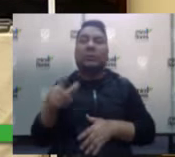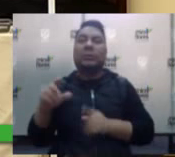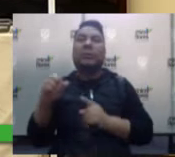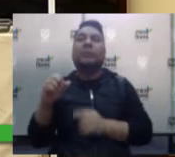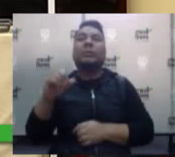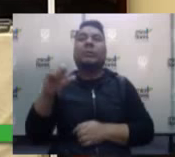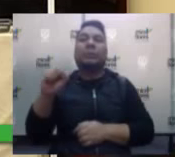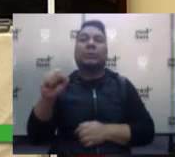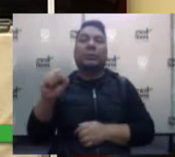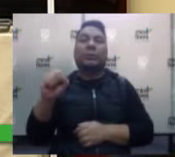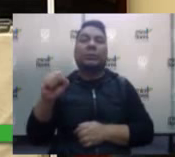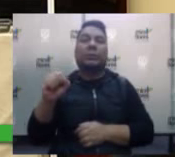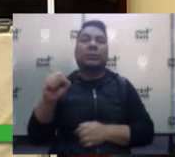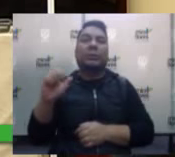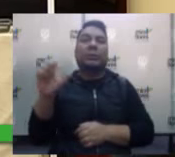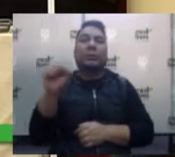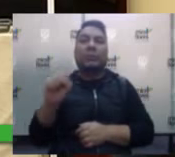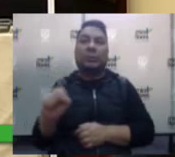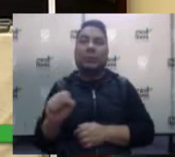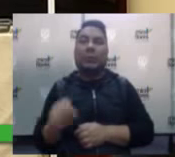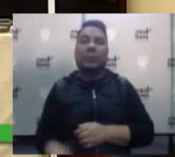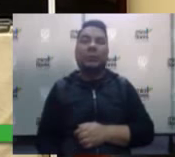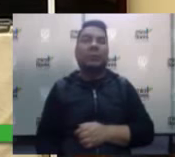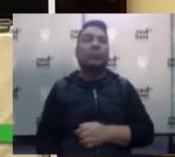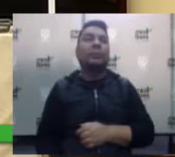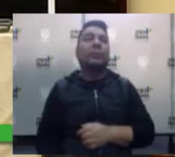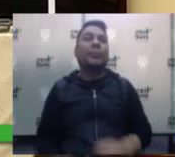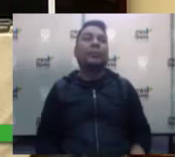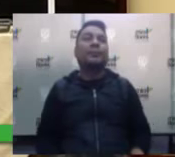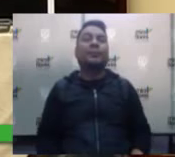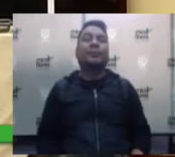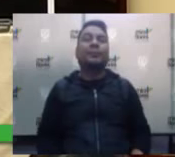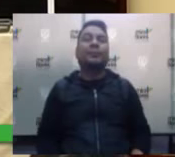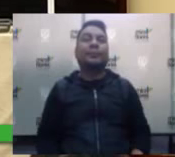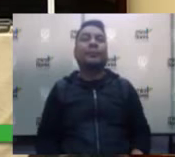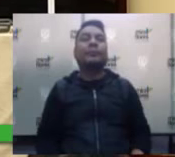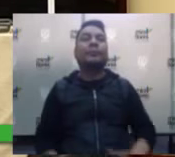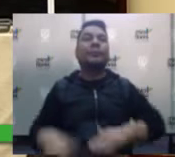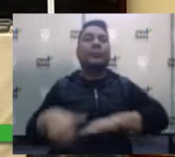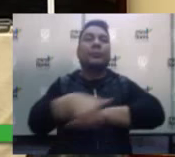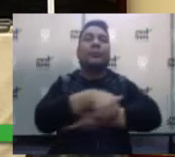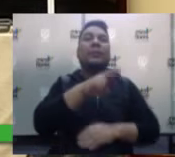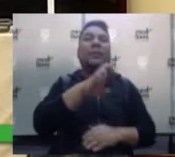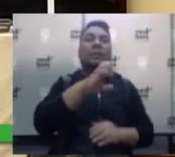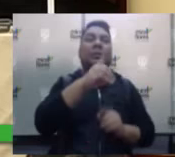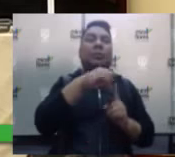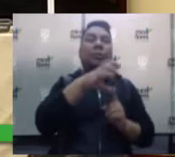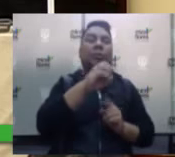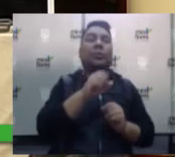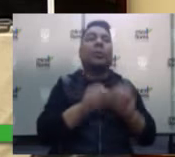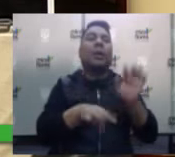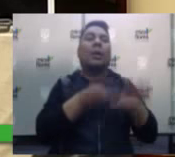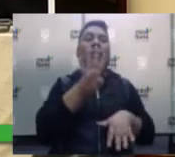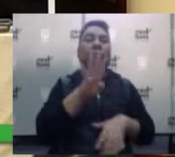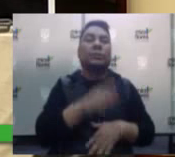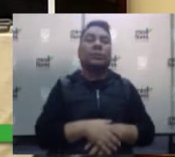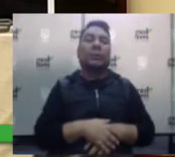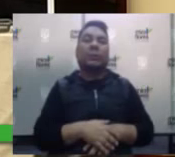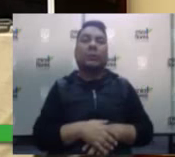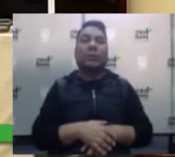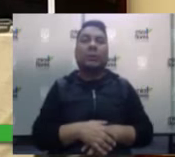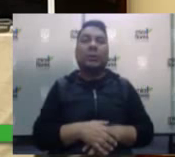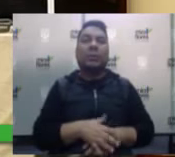S. Letra S. Unión por el Perú. Ubicación 73, Avenida Reducto, cuadra 14, a 70 metros